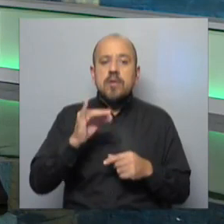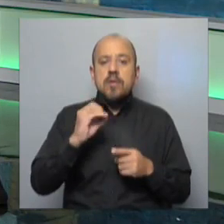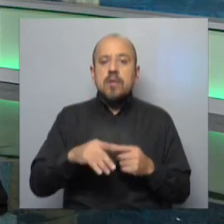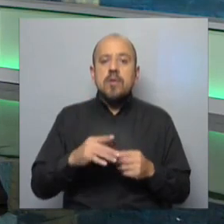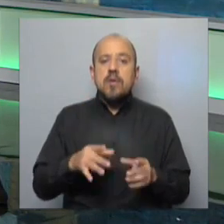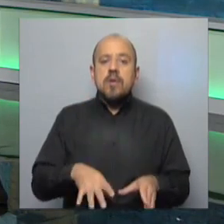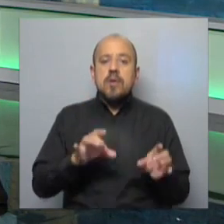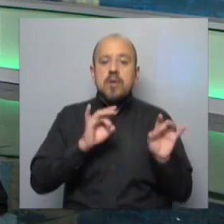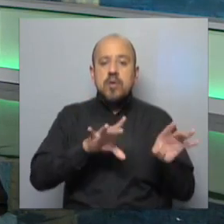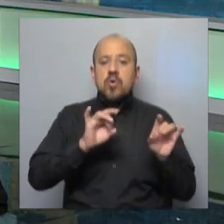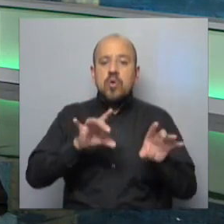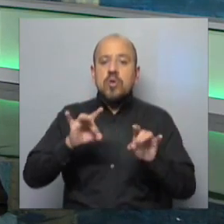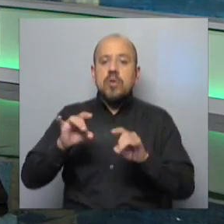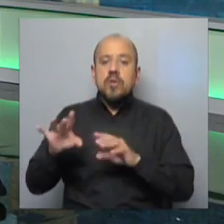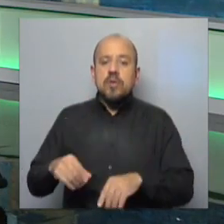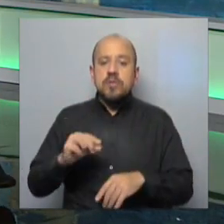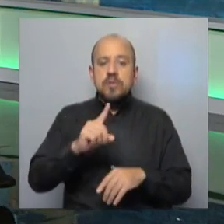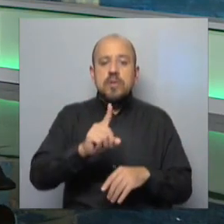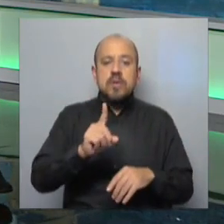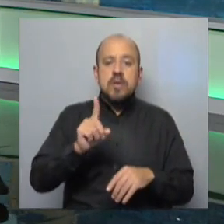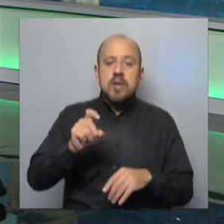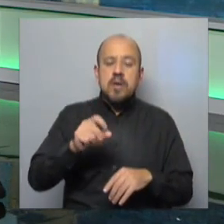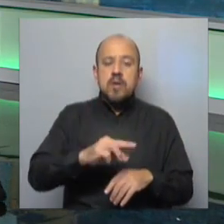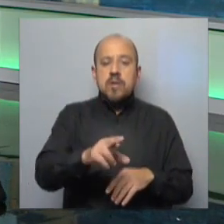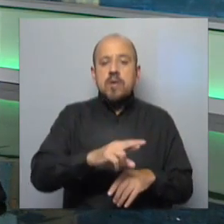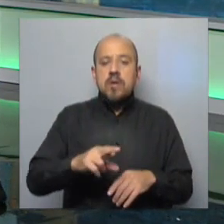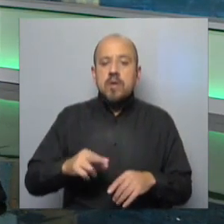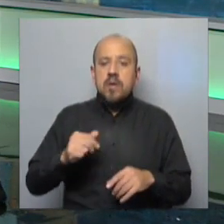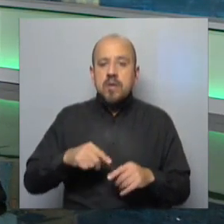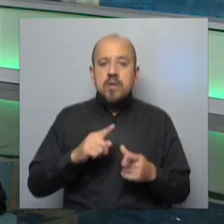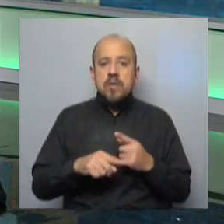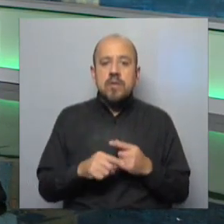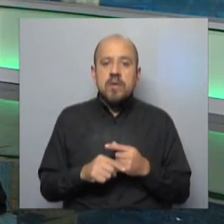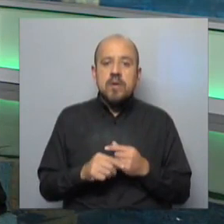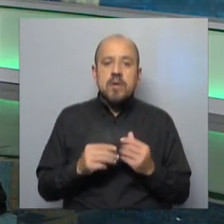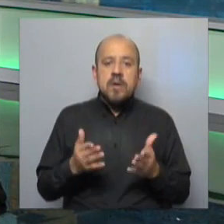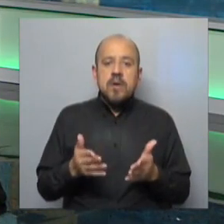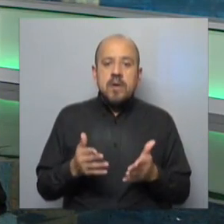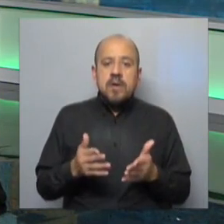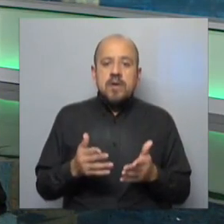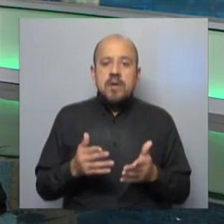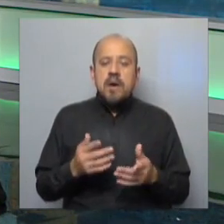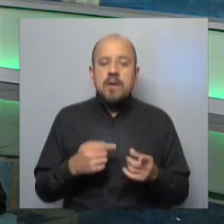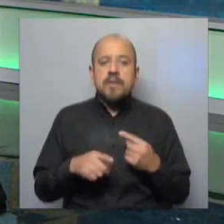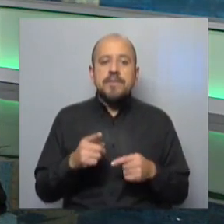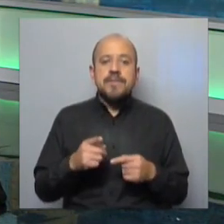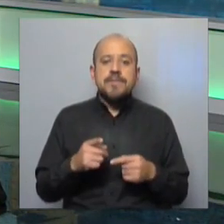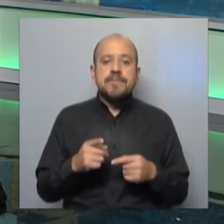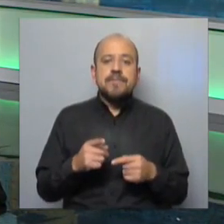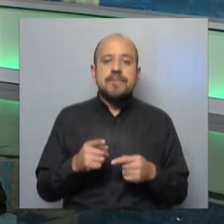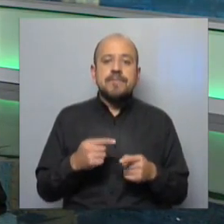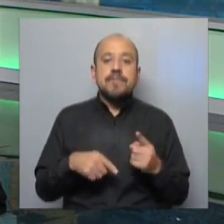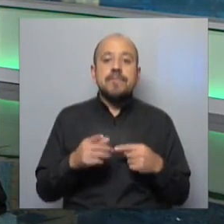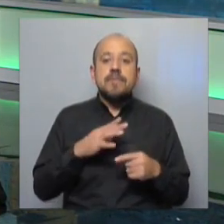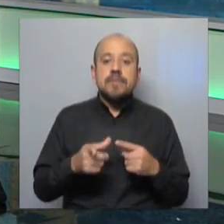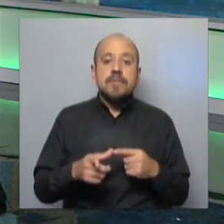contaminación de los recursos hídricos otro gran problema en nuestro país vamos a hacer un destaque vamos a bajar en algunos de estos para